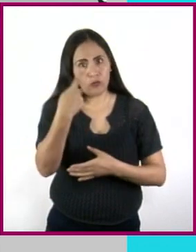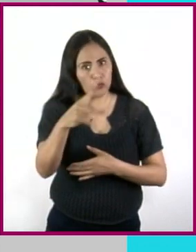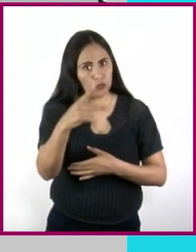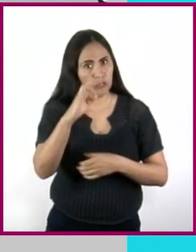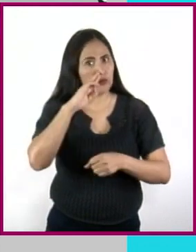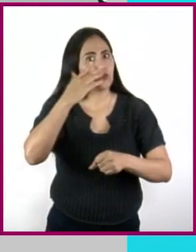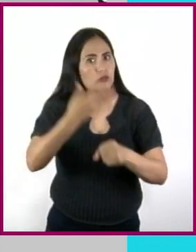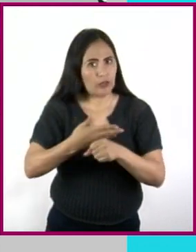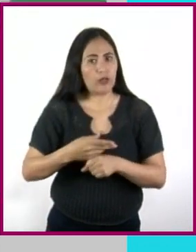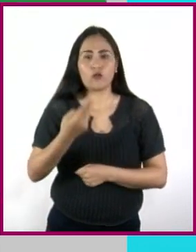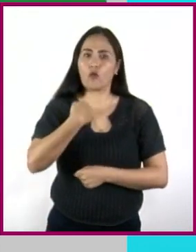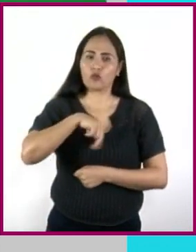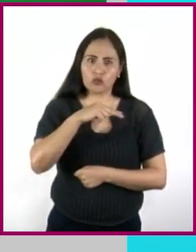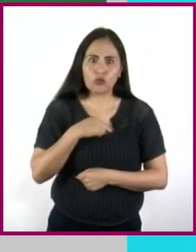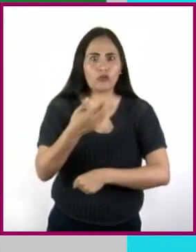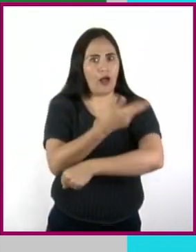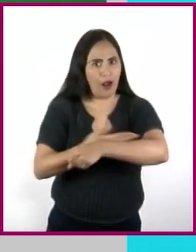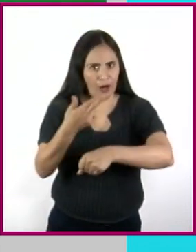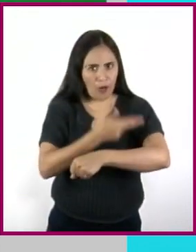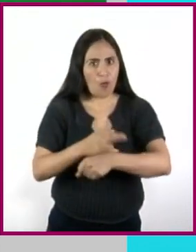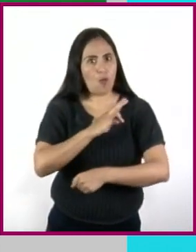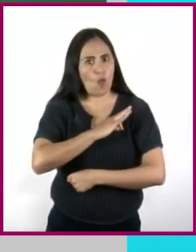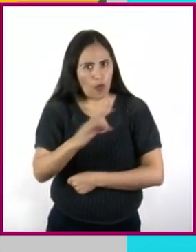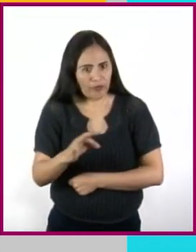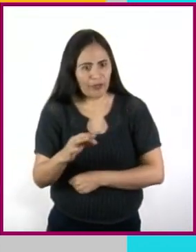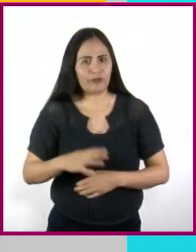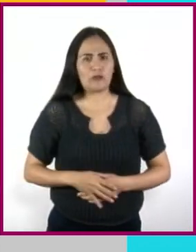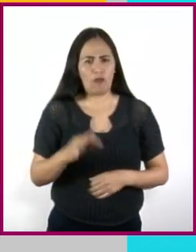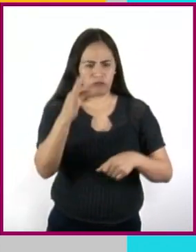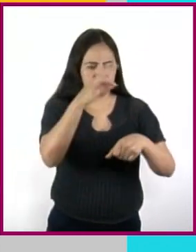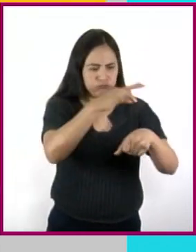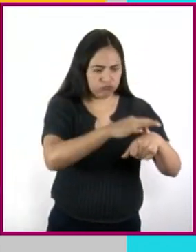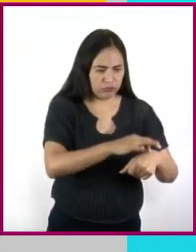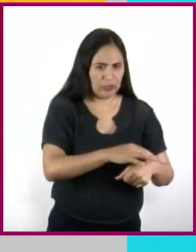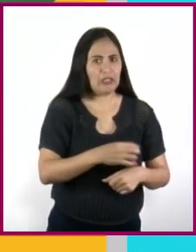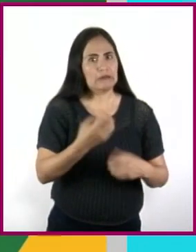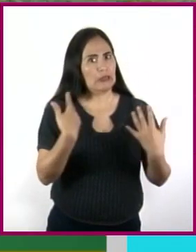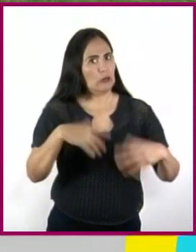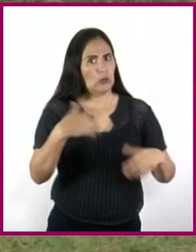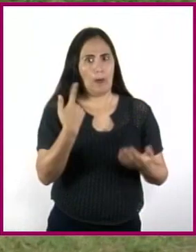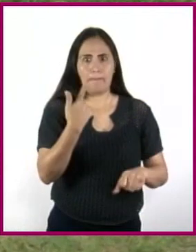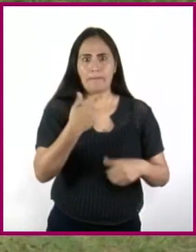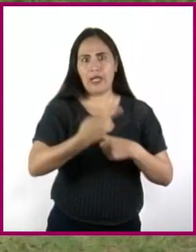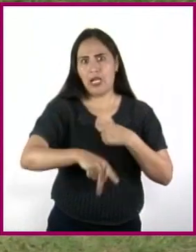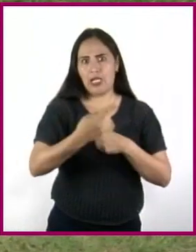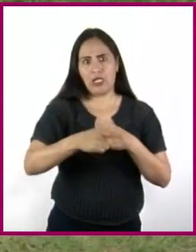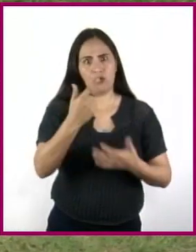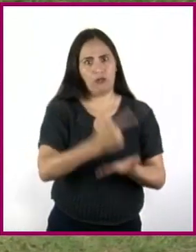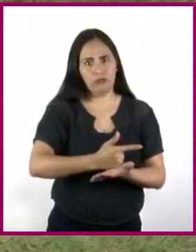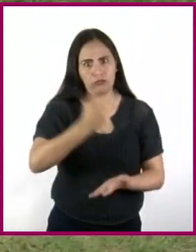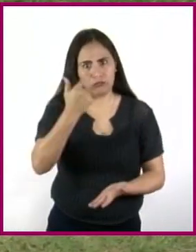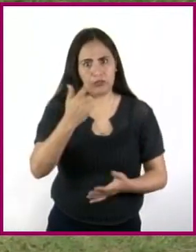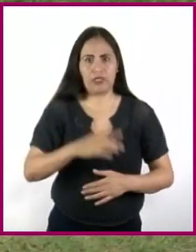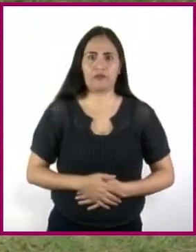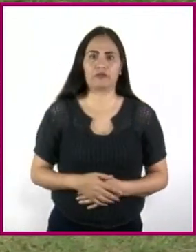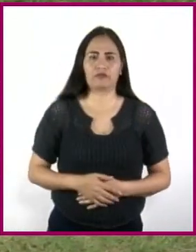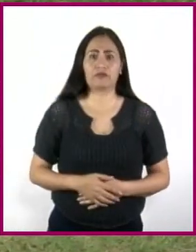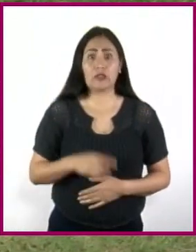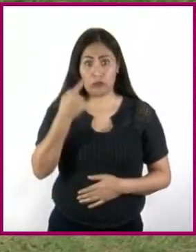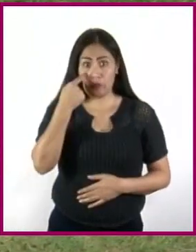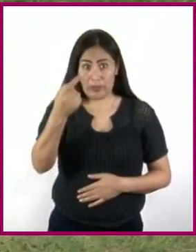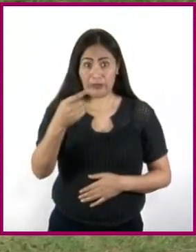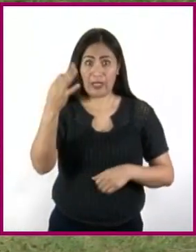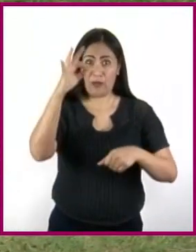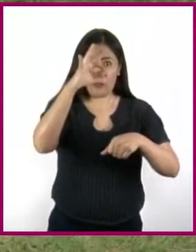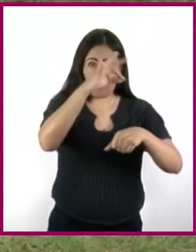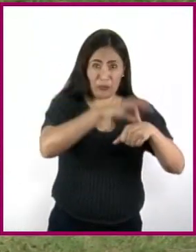le ganamos entre todos y todas. Pequeñas criaturas, grandes amenazas. ¿Viste cómo una simple picadura puede